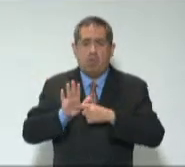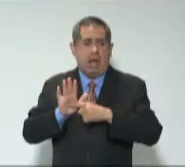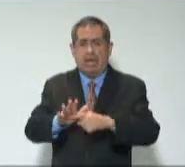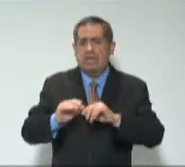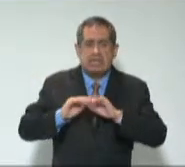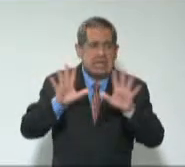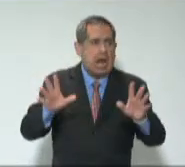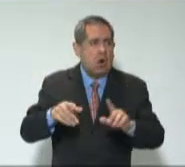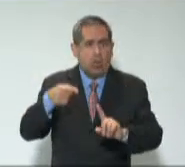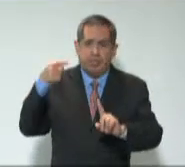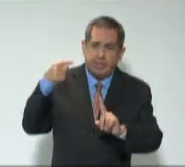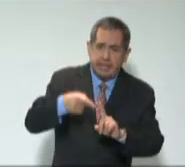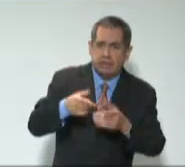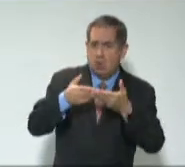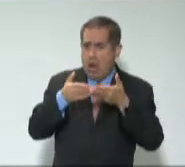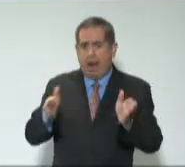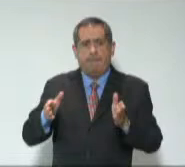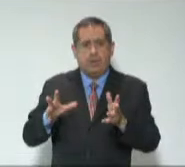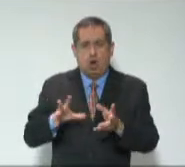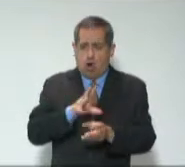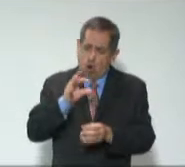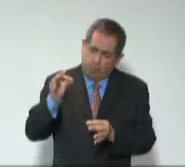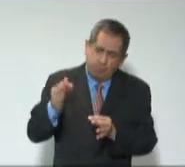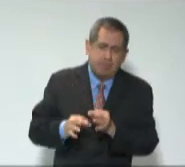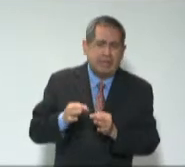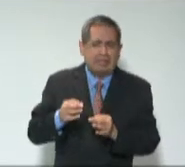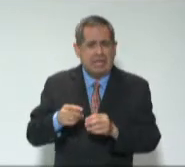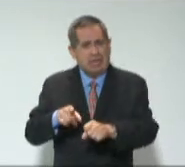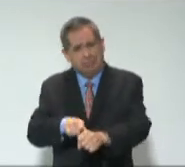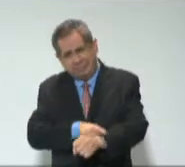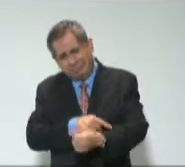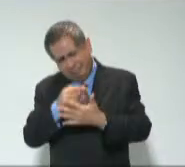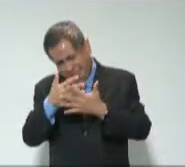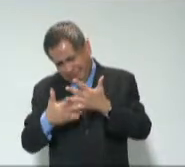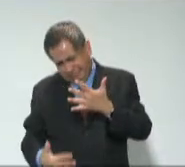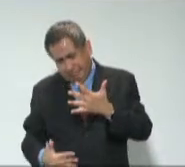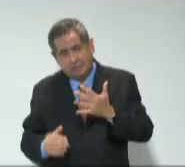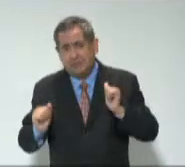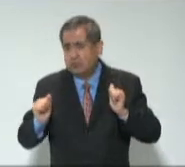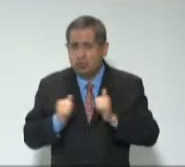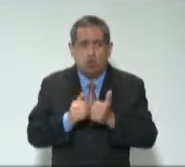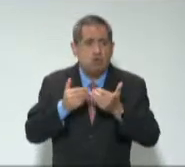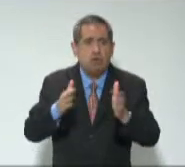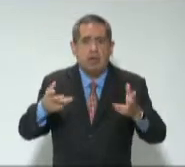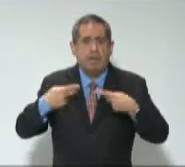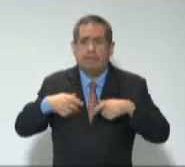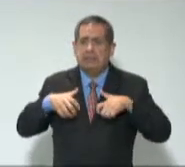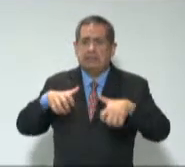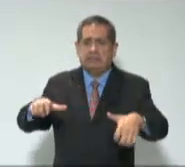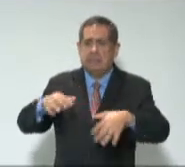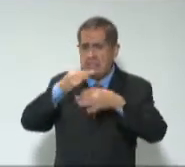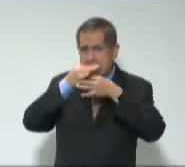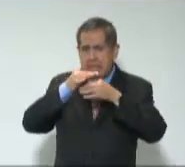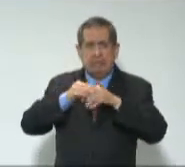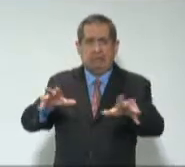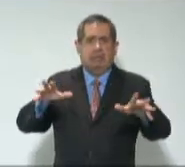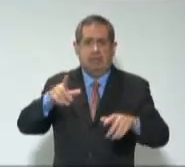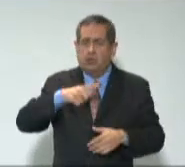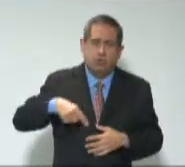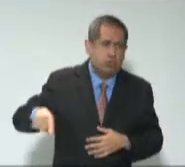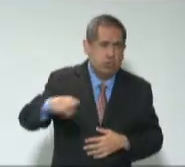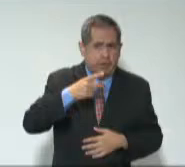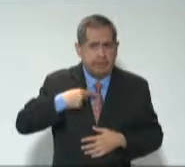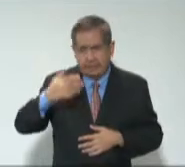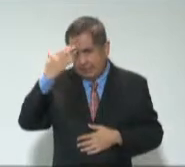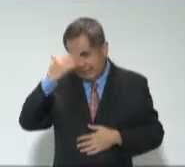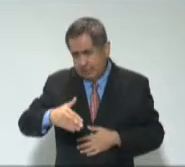clara directa amplia precisa extensa con el pueblo con la sociedad para